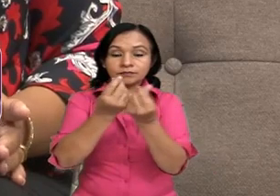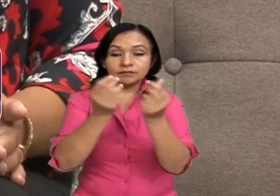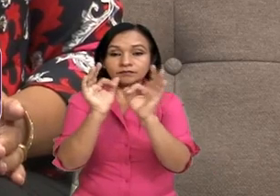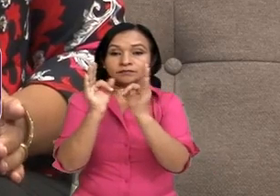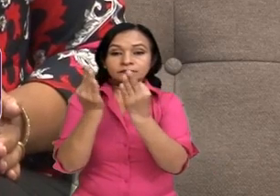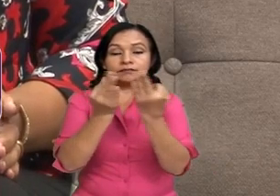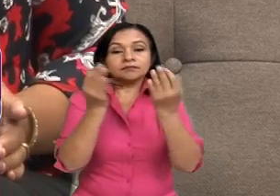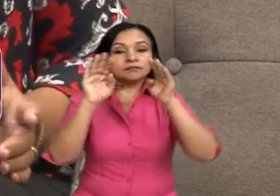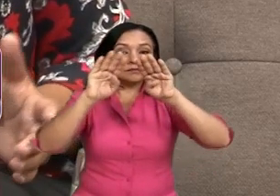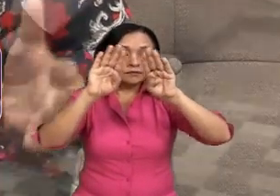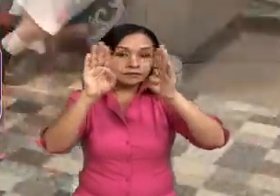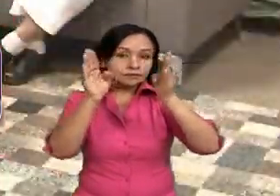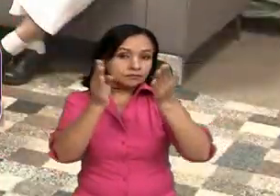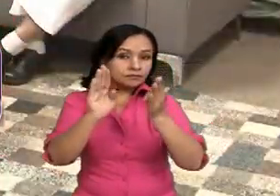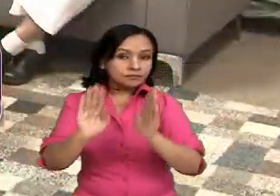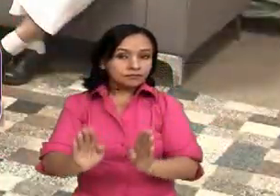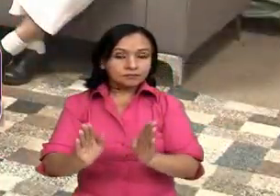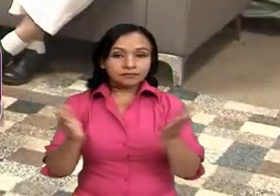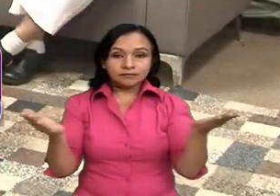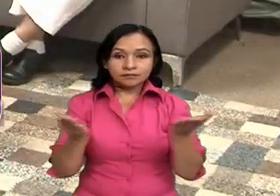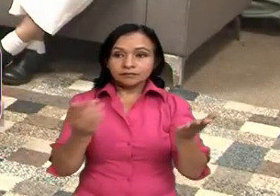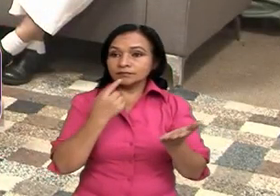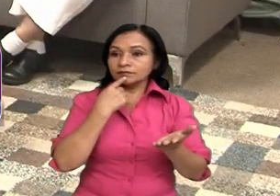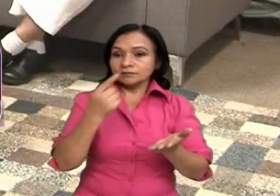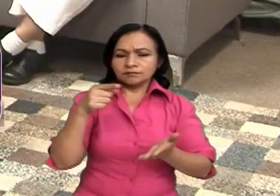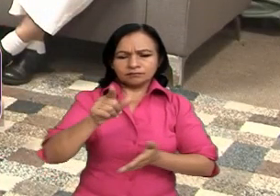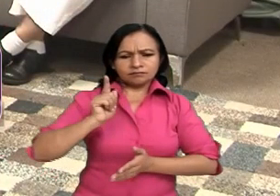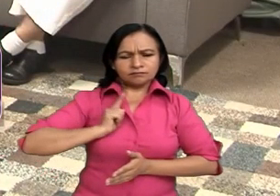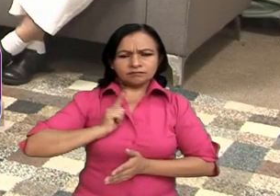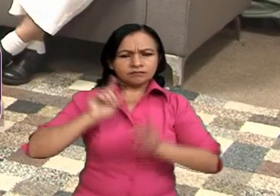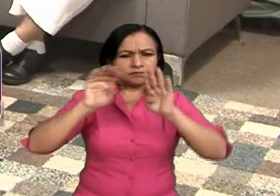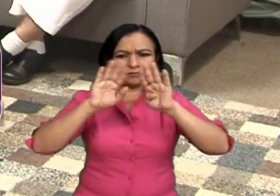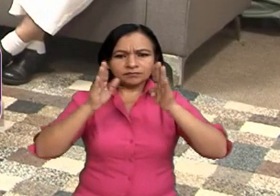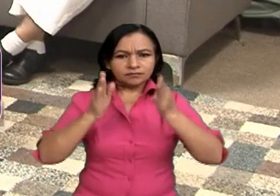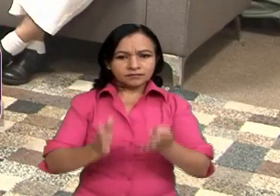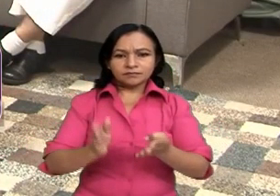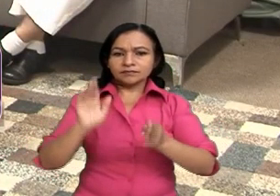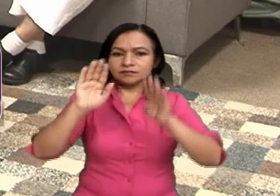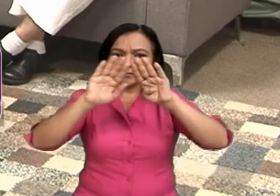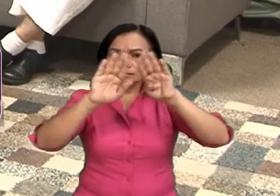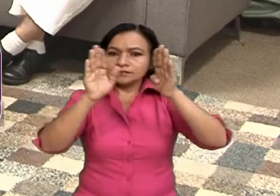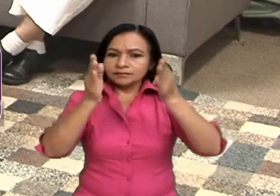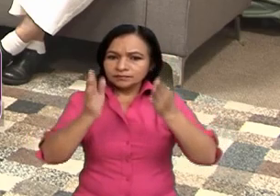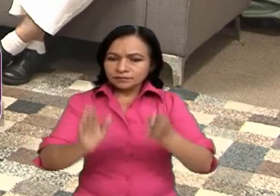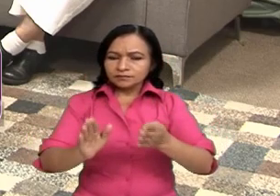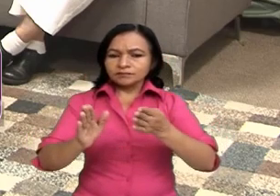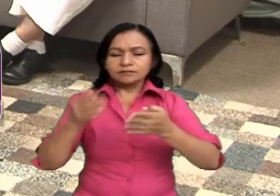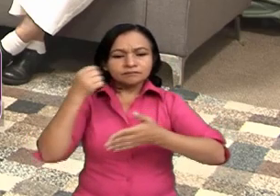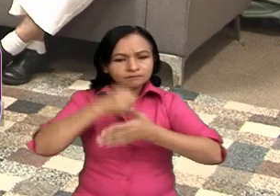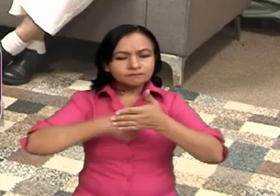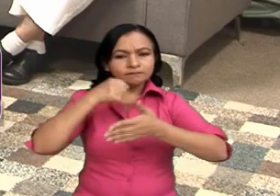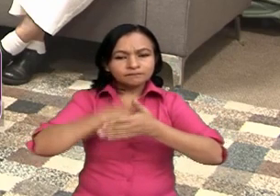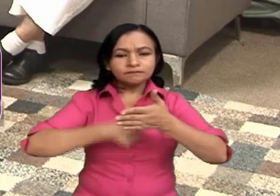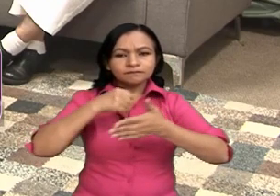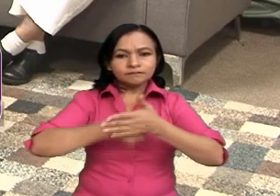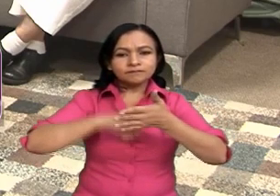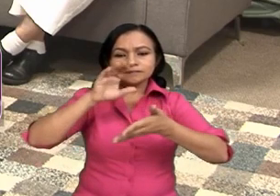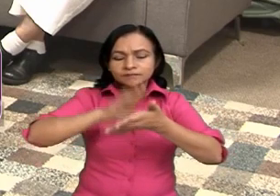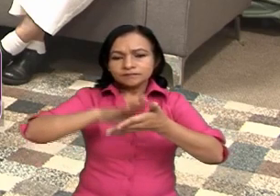de mujeres, y no es porque se dijo aquí tiene que ser mujer, no, son mujeres que han venido ganándose ese liderazgo y